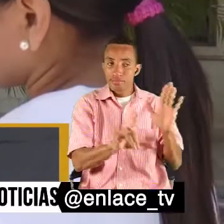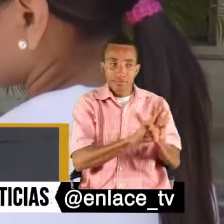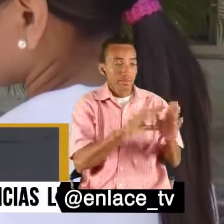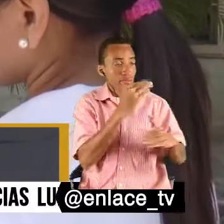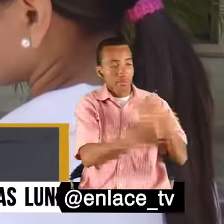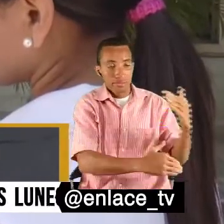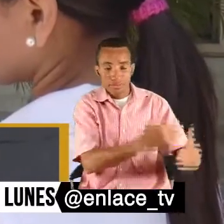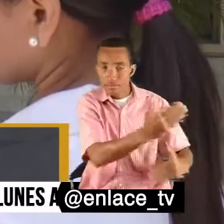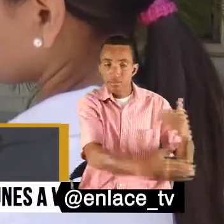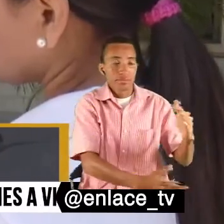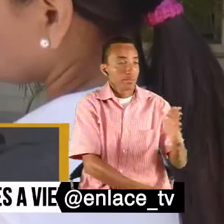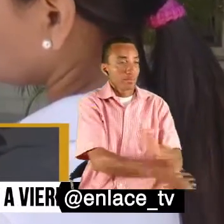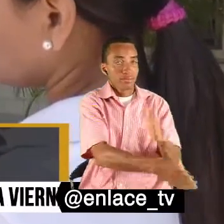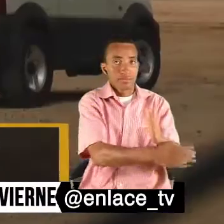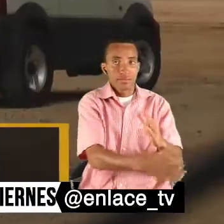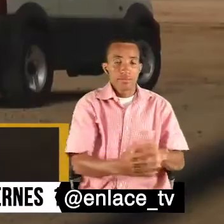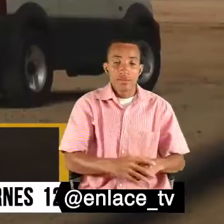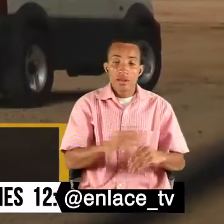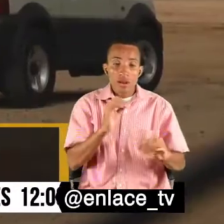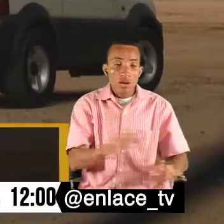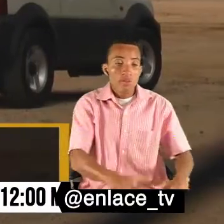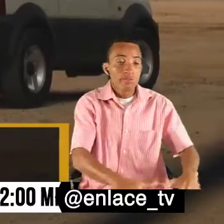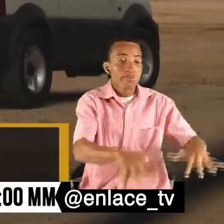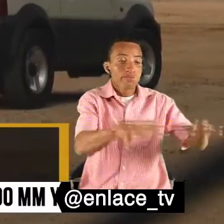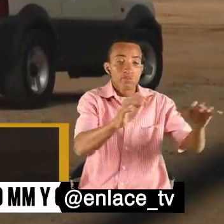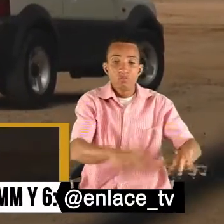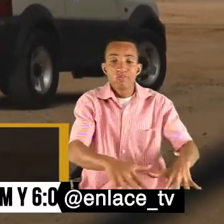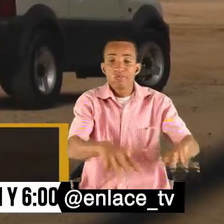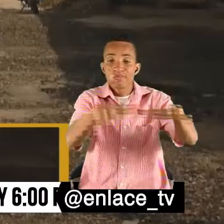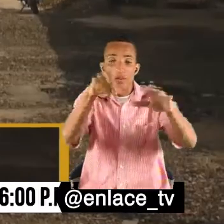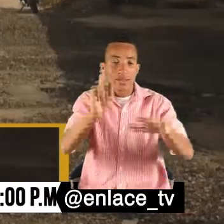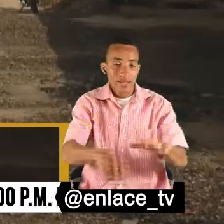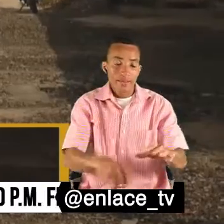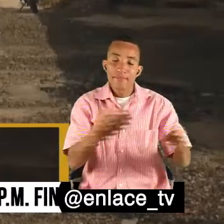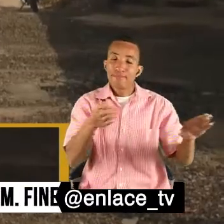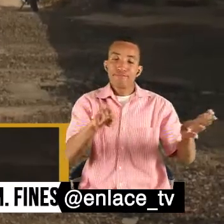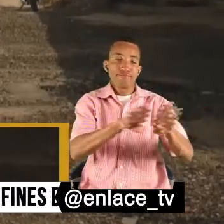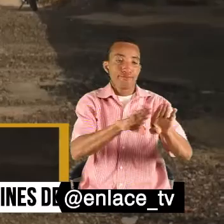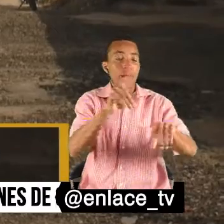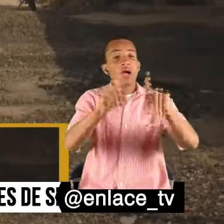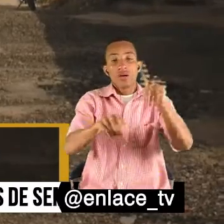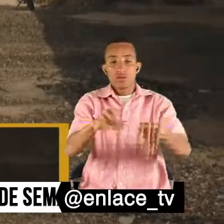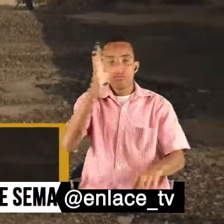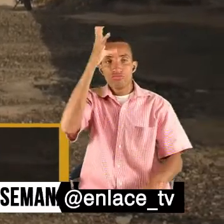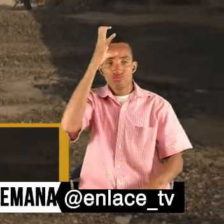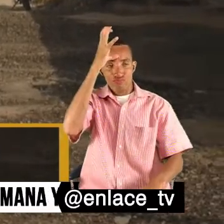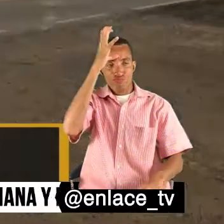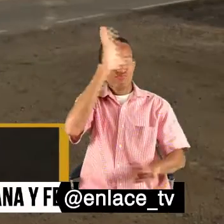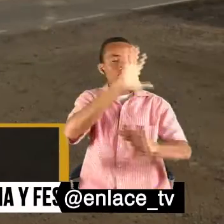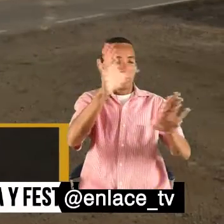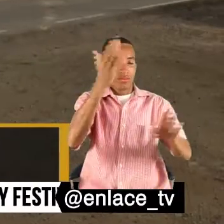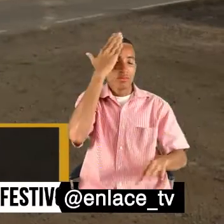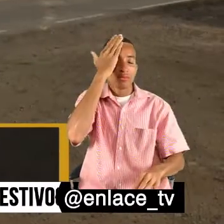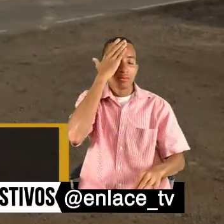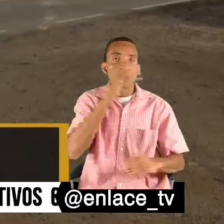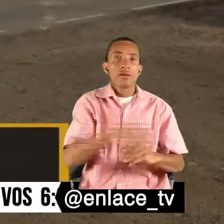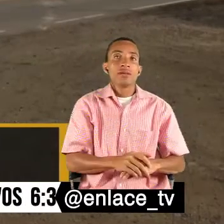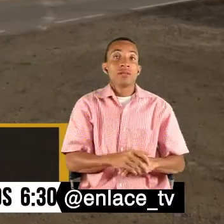tanto, expertos consideran que el relleno sanitario de Rediva debe ser cerrado por completo. Cabe destacar que la administración municipal